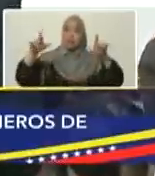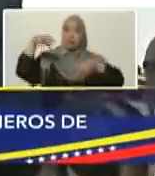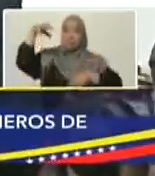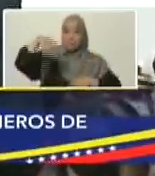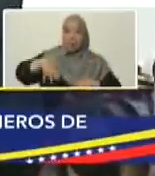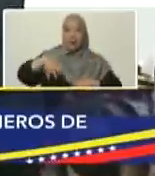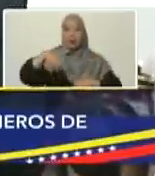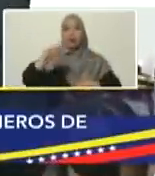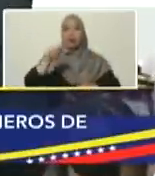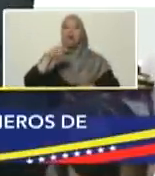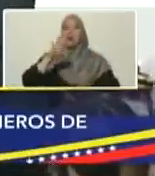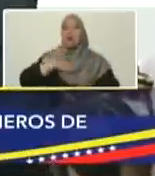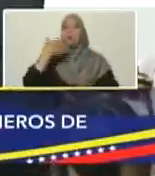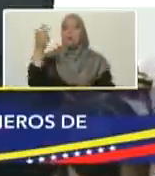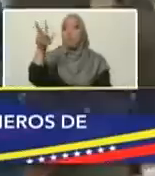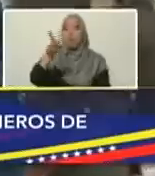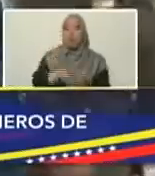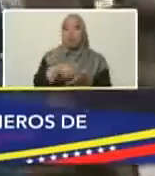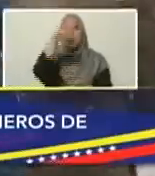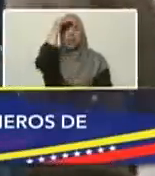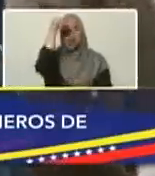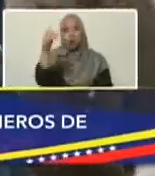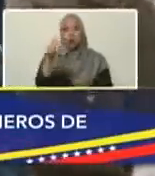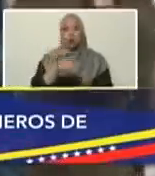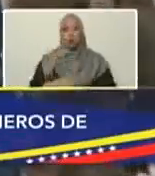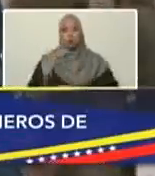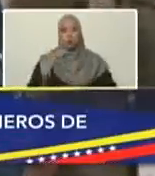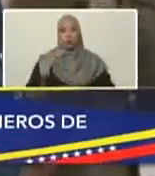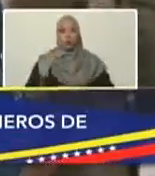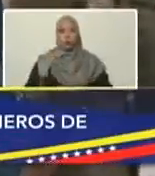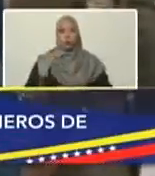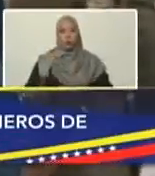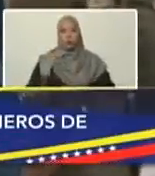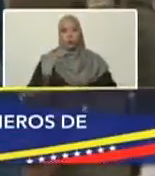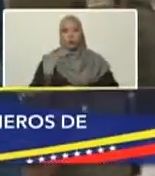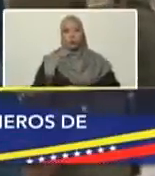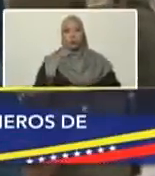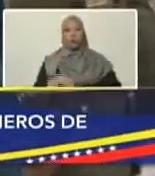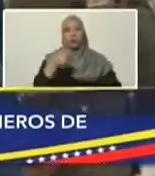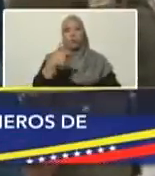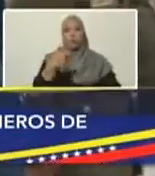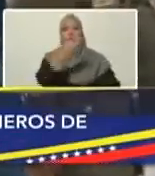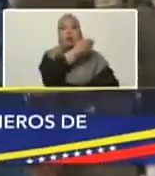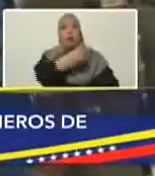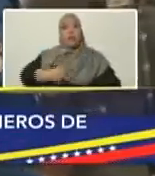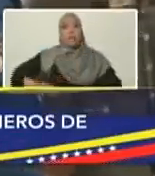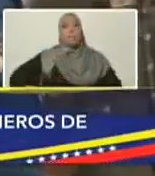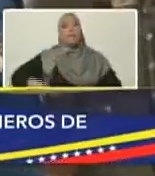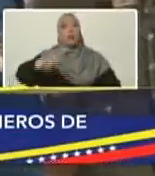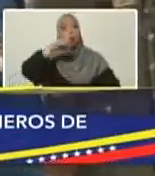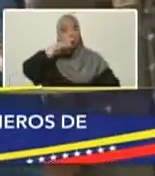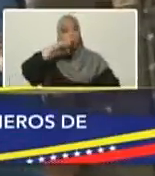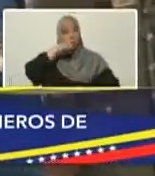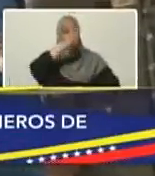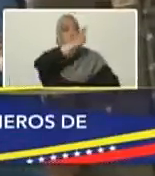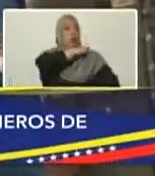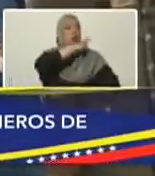Autorizado el ascenso. ¡Saludo! Mi comandante en jefe, permiso para